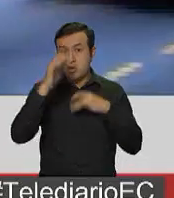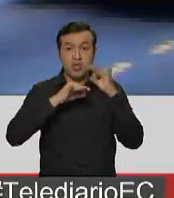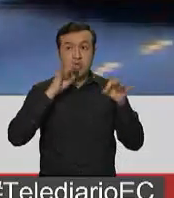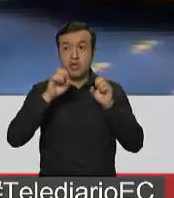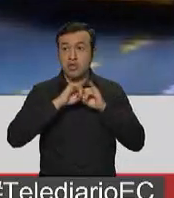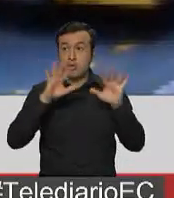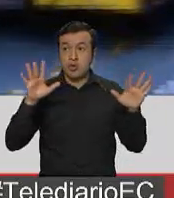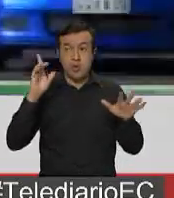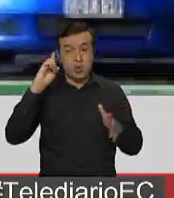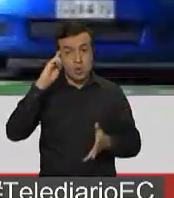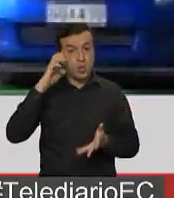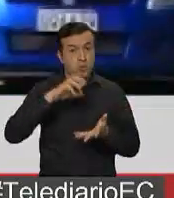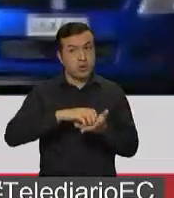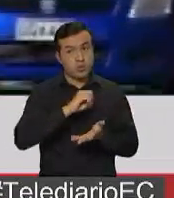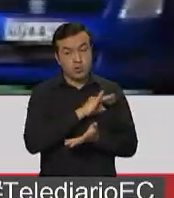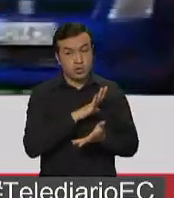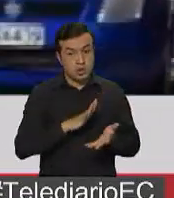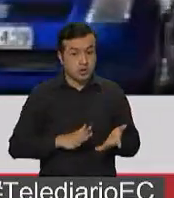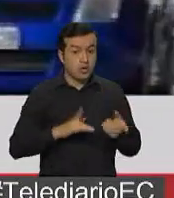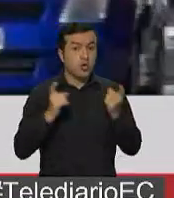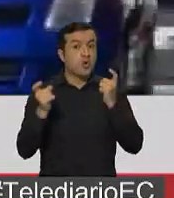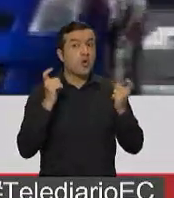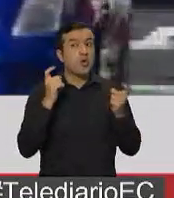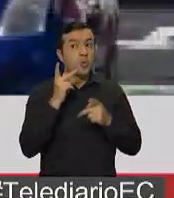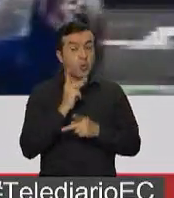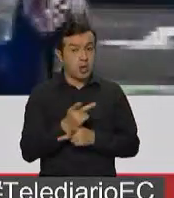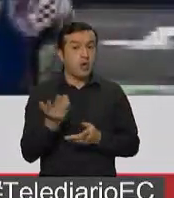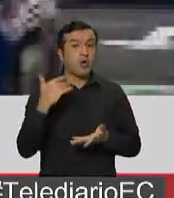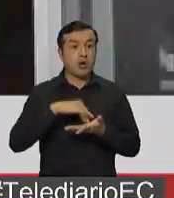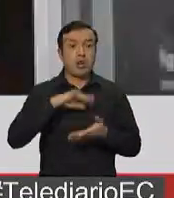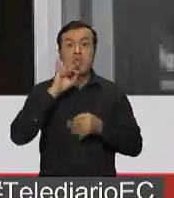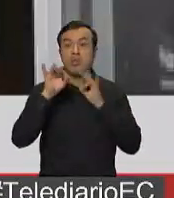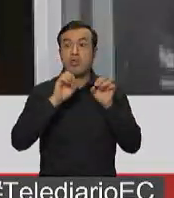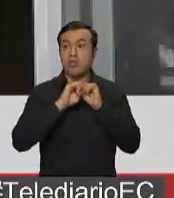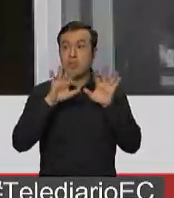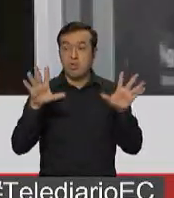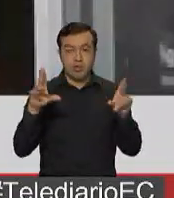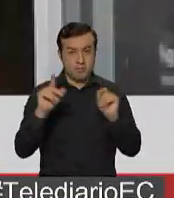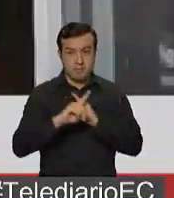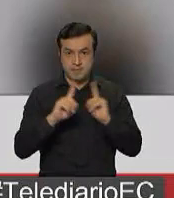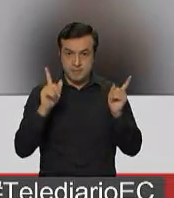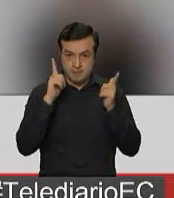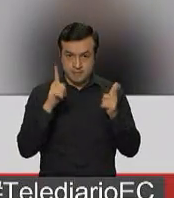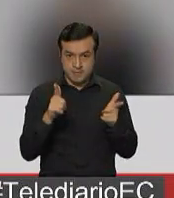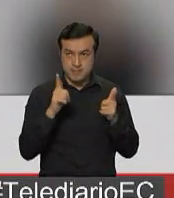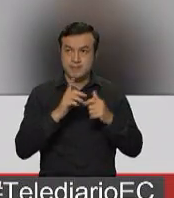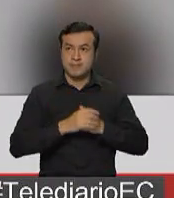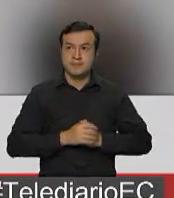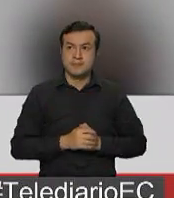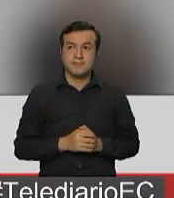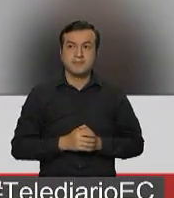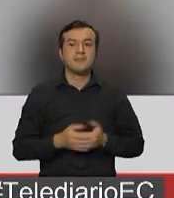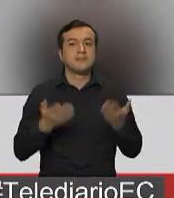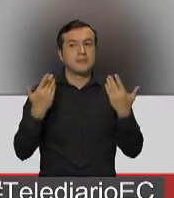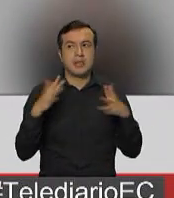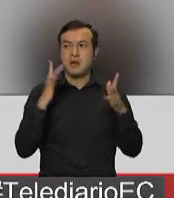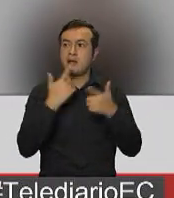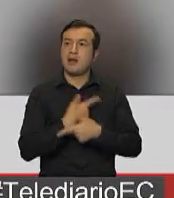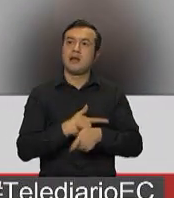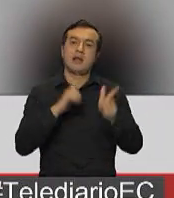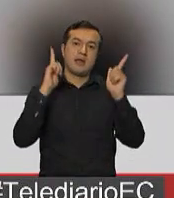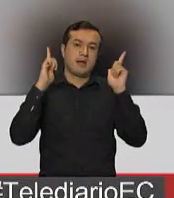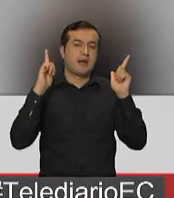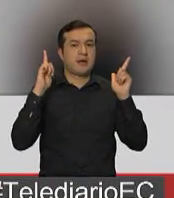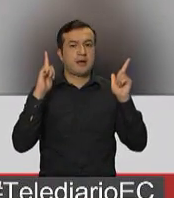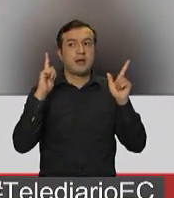obstante, el gobierno mantiene controles para evitar rebrotes. Esta libertad de